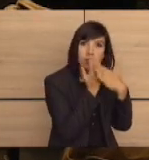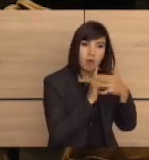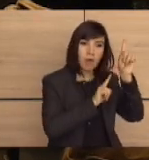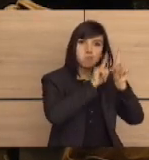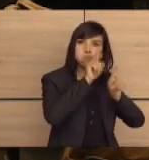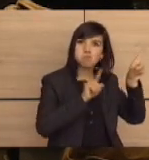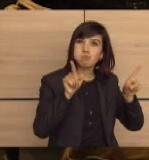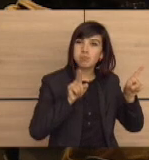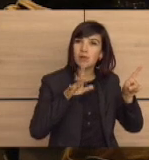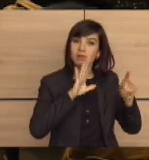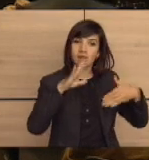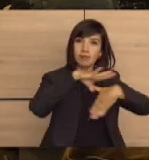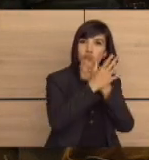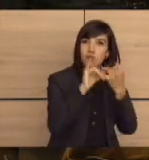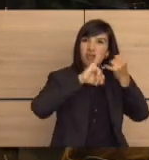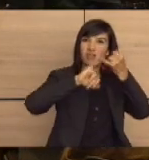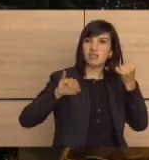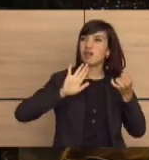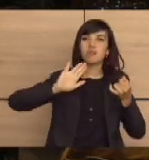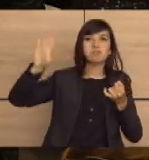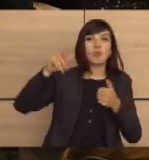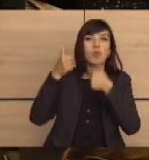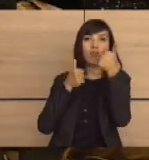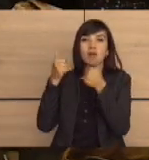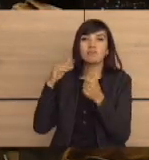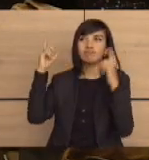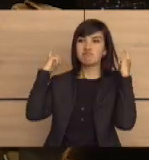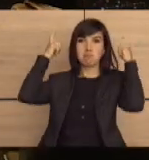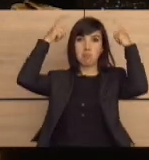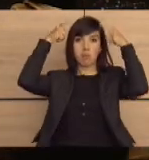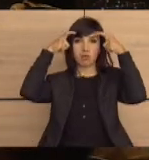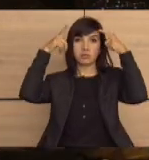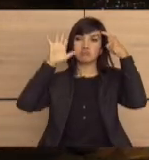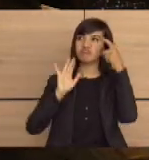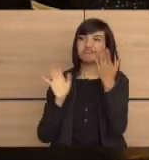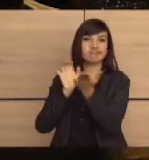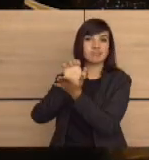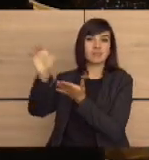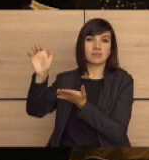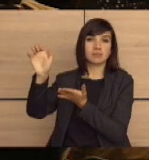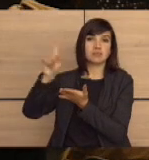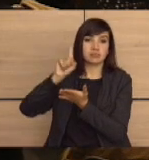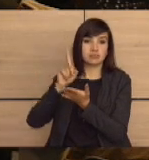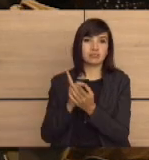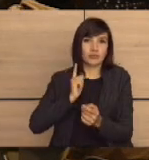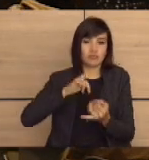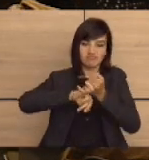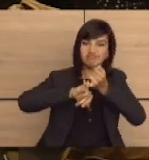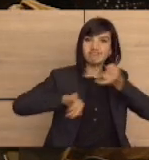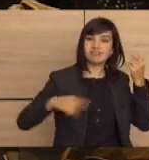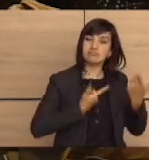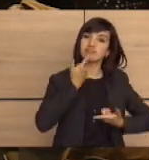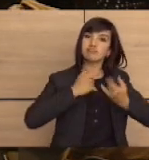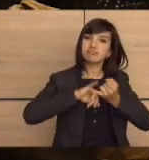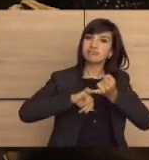monarquías y el vasallajes como formas de relaciones entre las personas, o si ustedes quieren, la